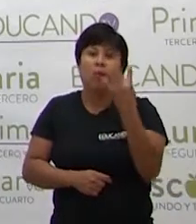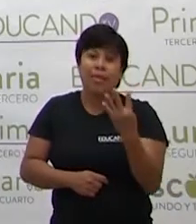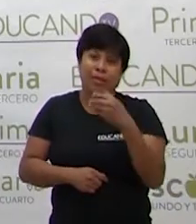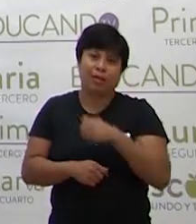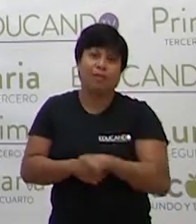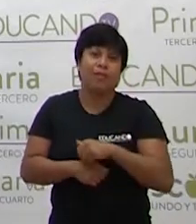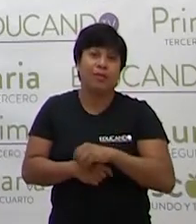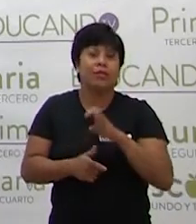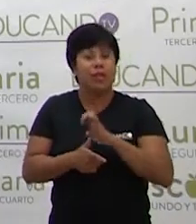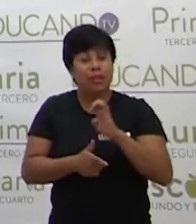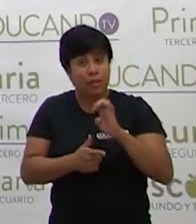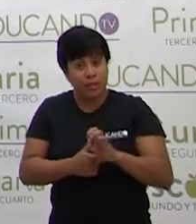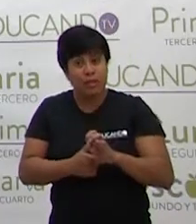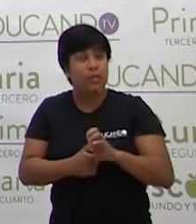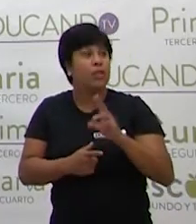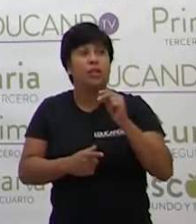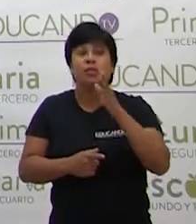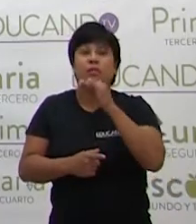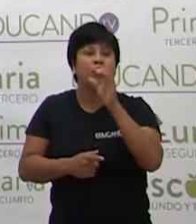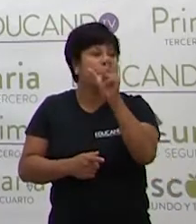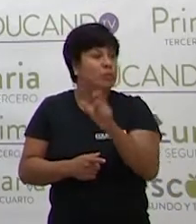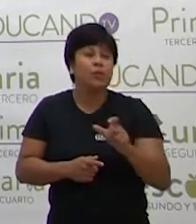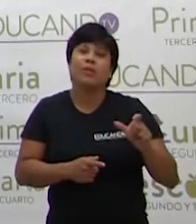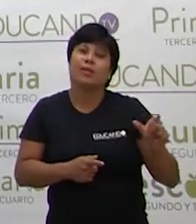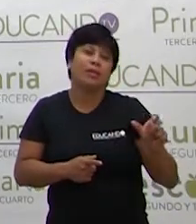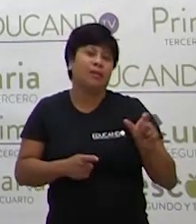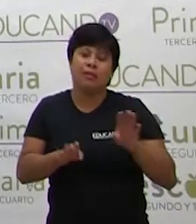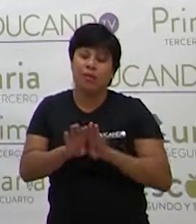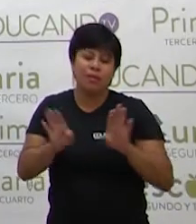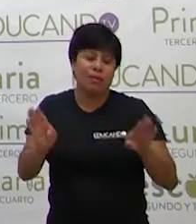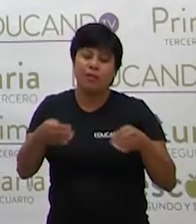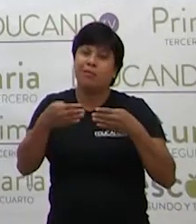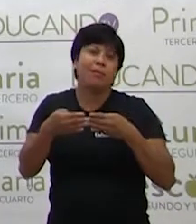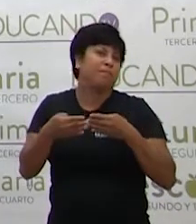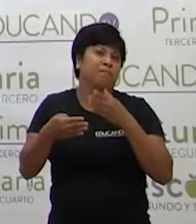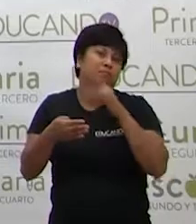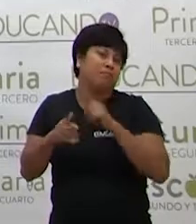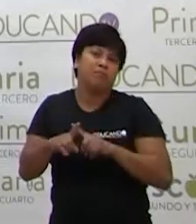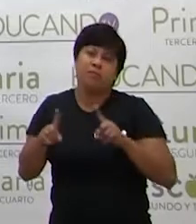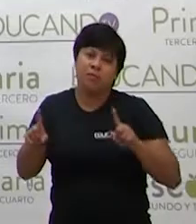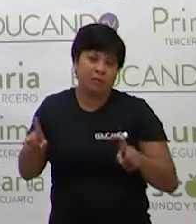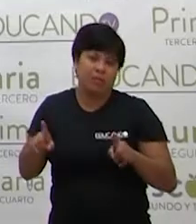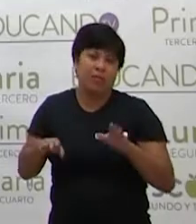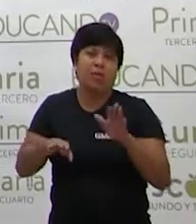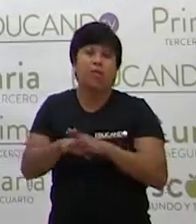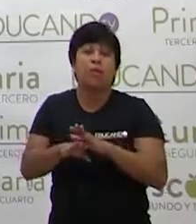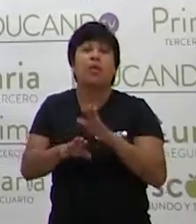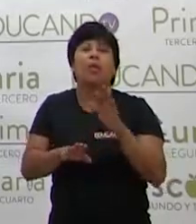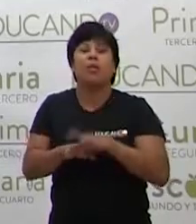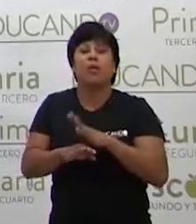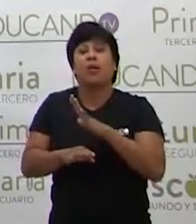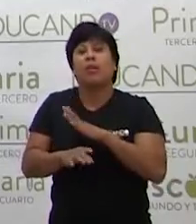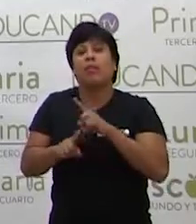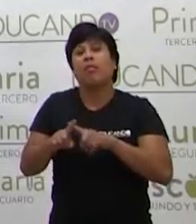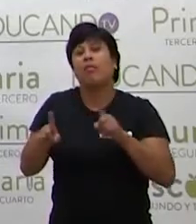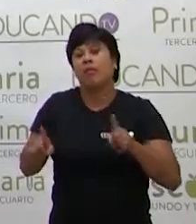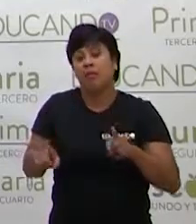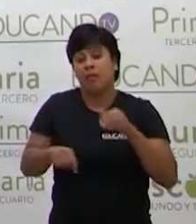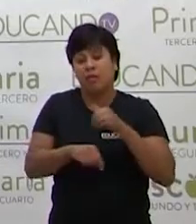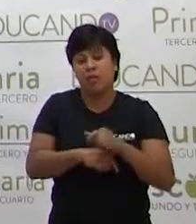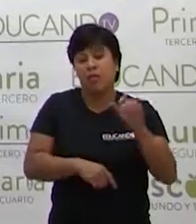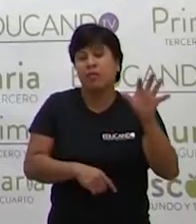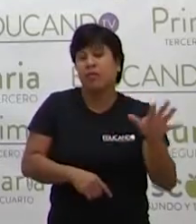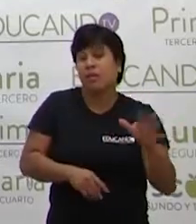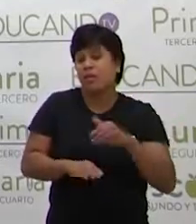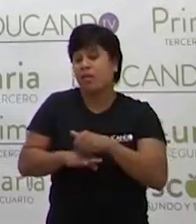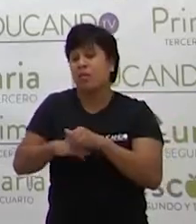cifras. Entonces, no los puedo comparar con estos de manera directa. Tengo primeramente